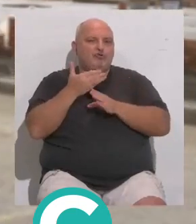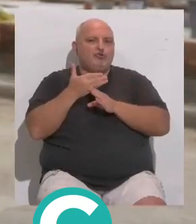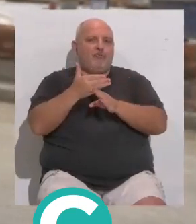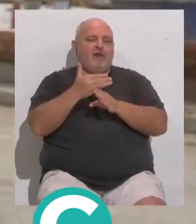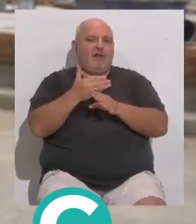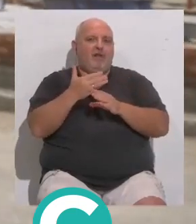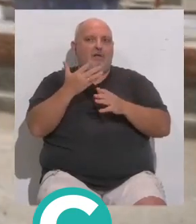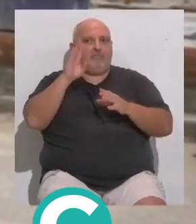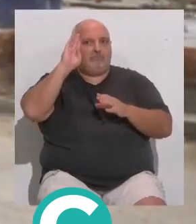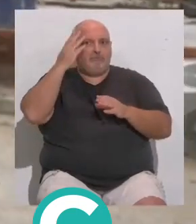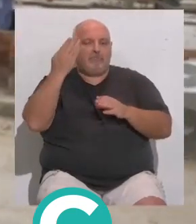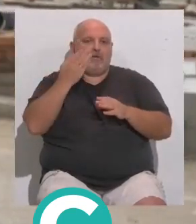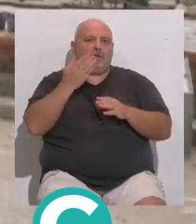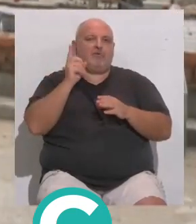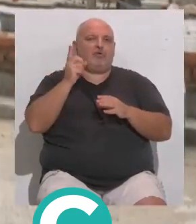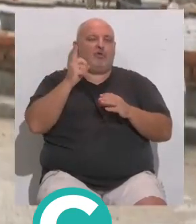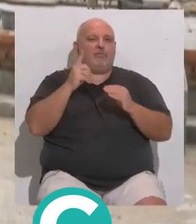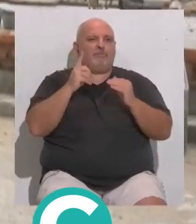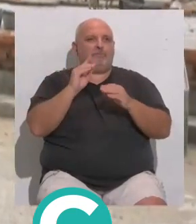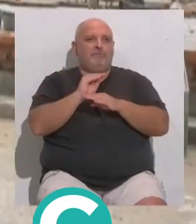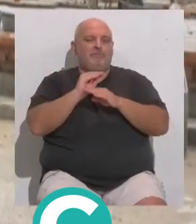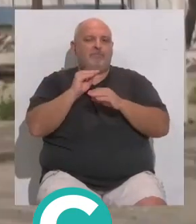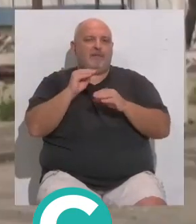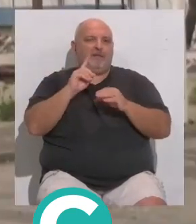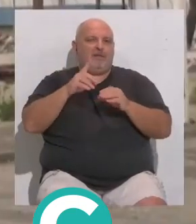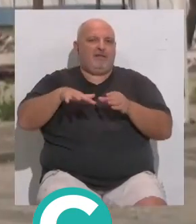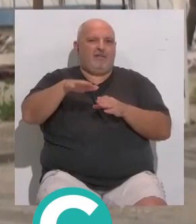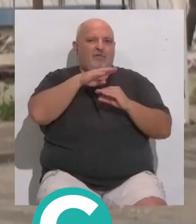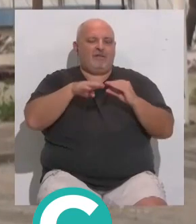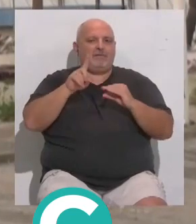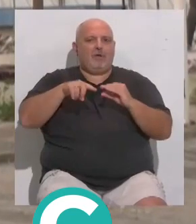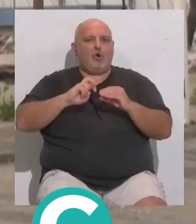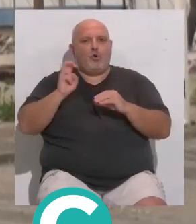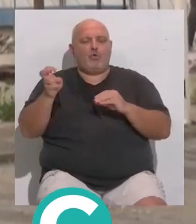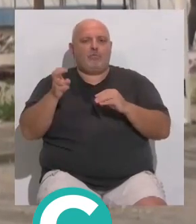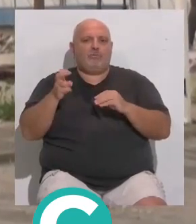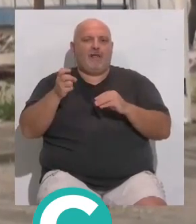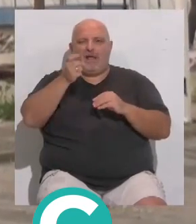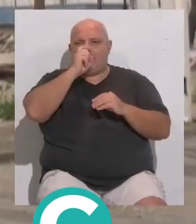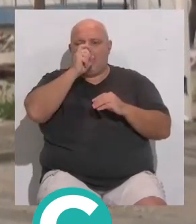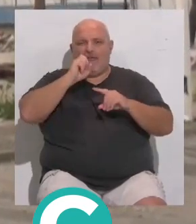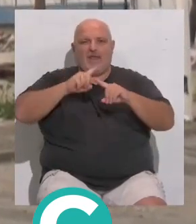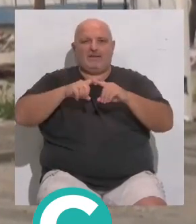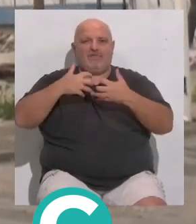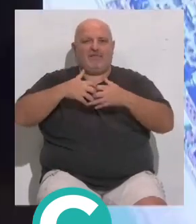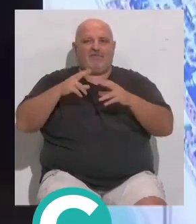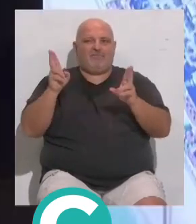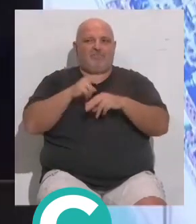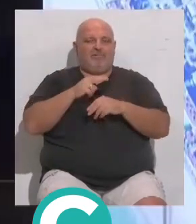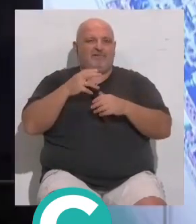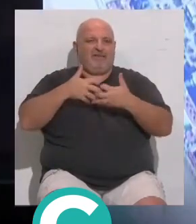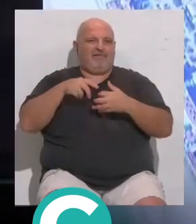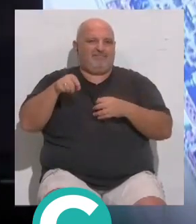a las exigencias en materia no solo del desarrollo previsto en el recinto exterior, sino también en los antiguos espacios de Altadis. Va